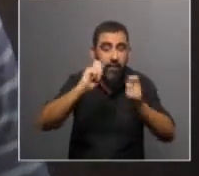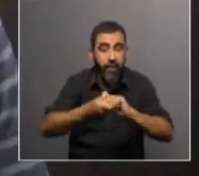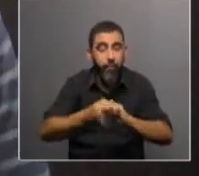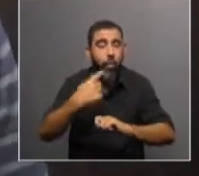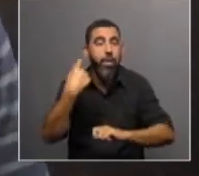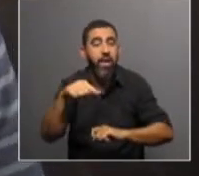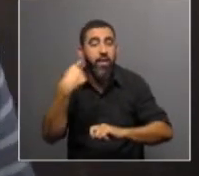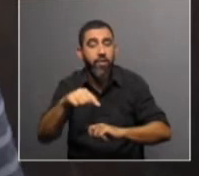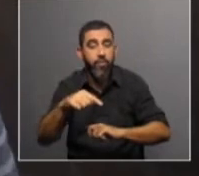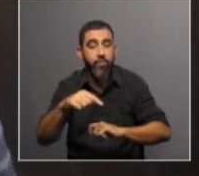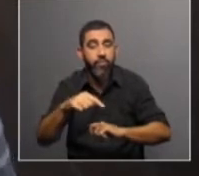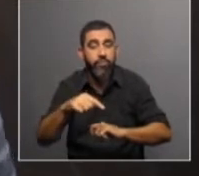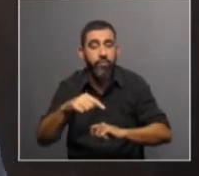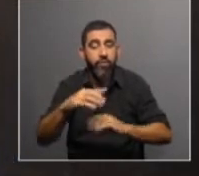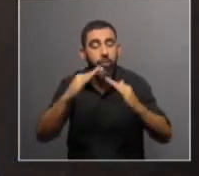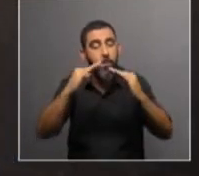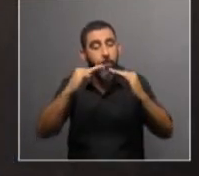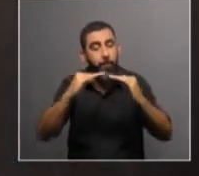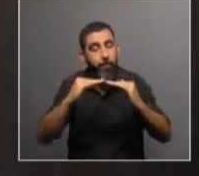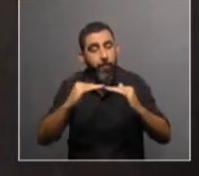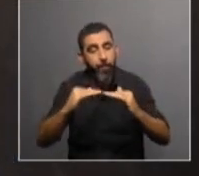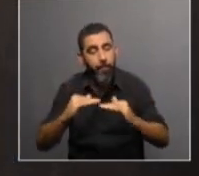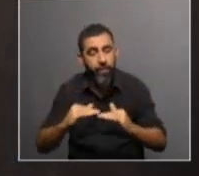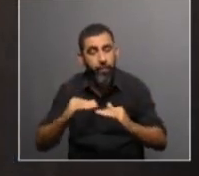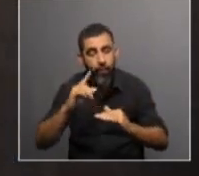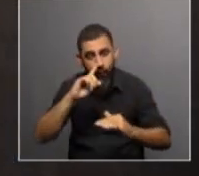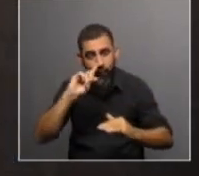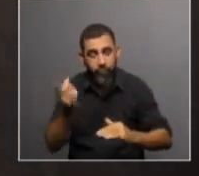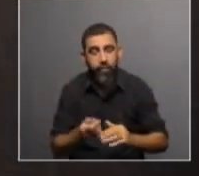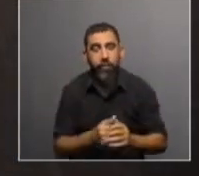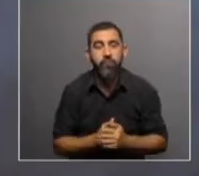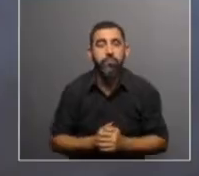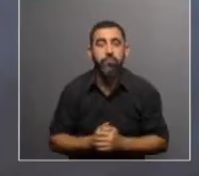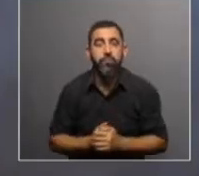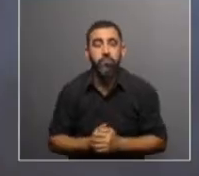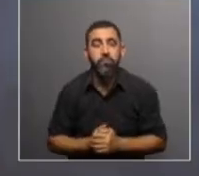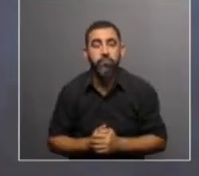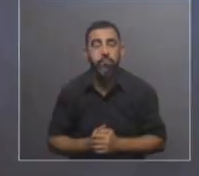valor negativo. Se está decelerando, como diríamos en lenguaje coloquial.